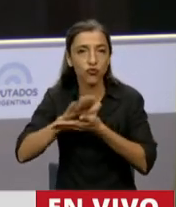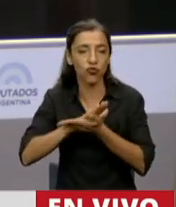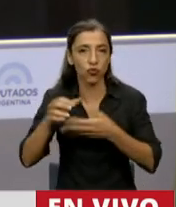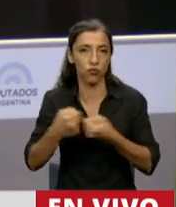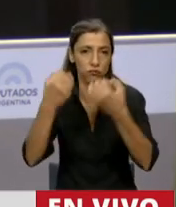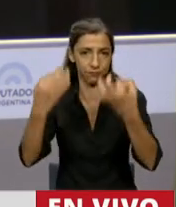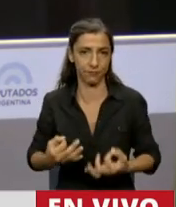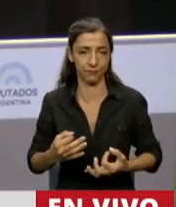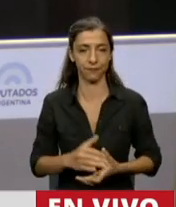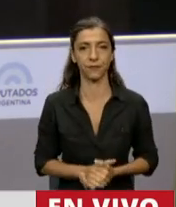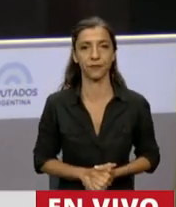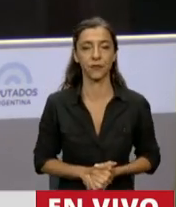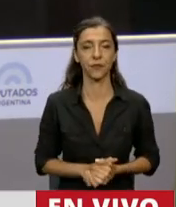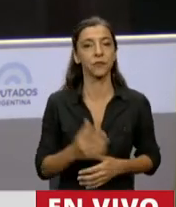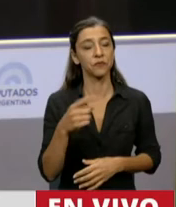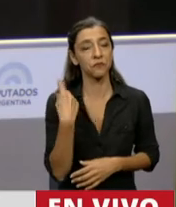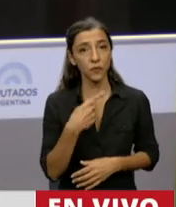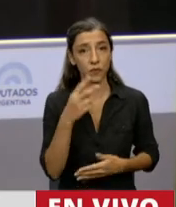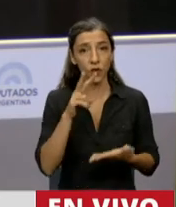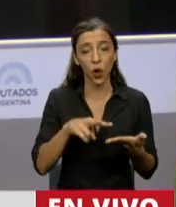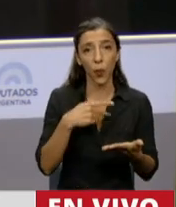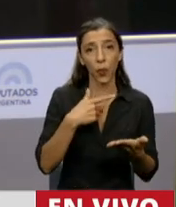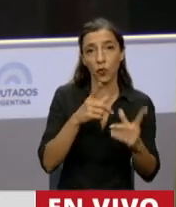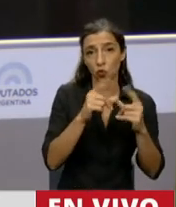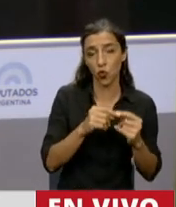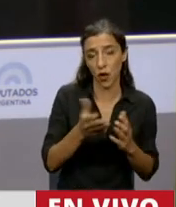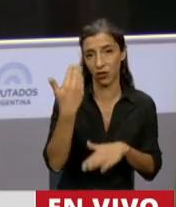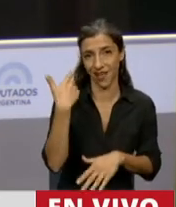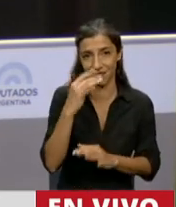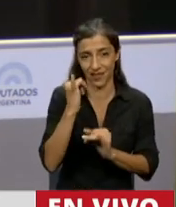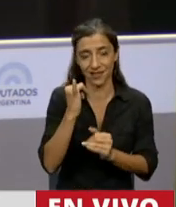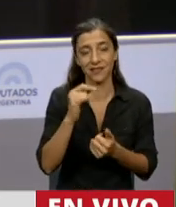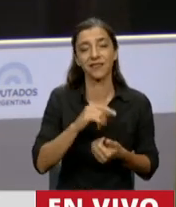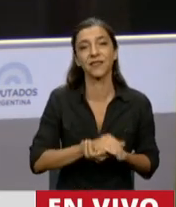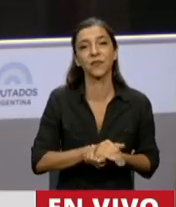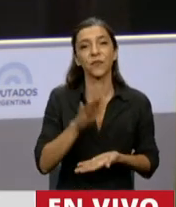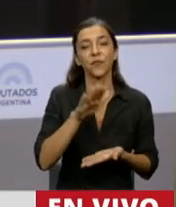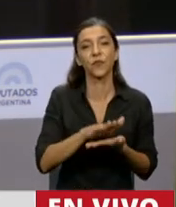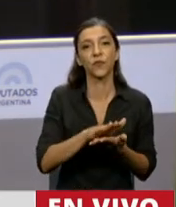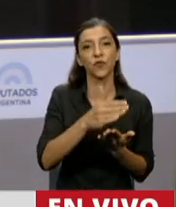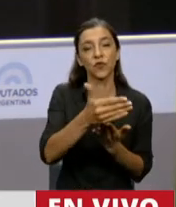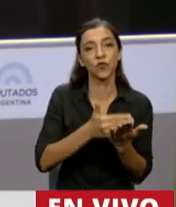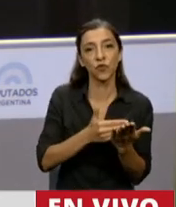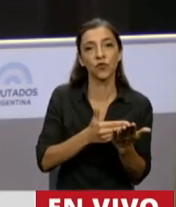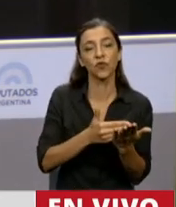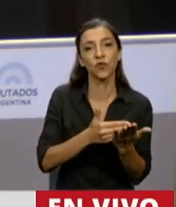vemos esto y vemos los números que yo le señalaba que marcan